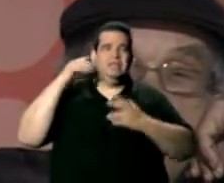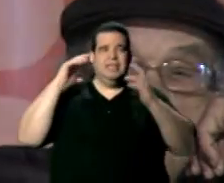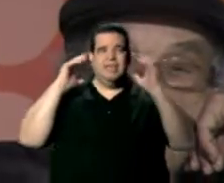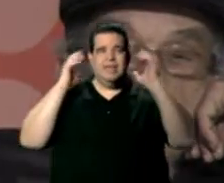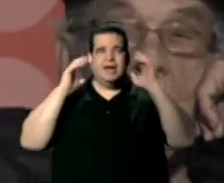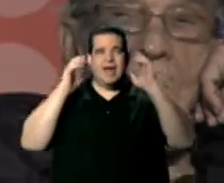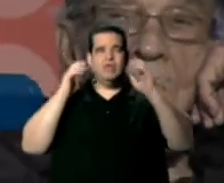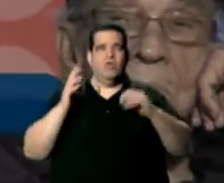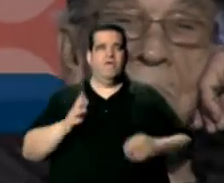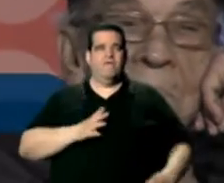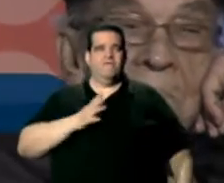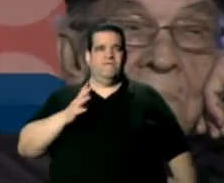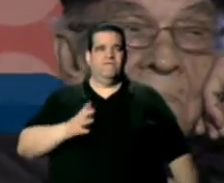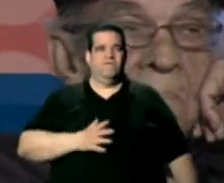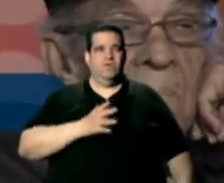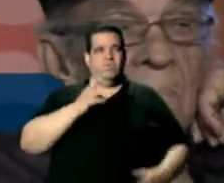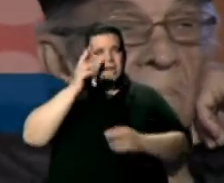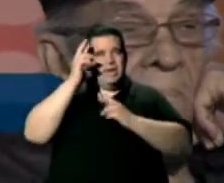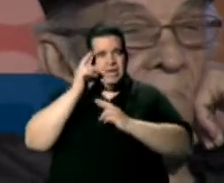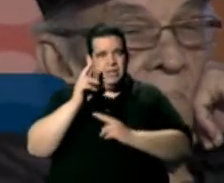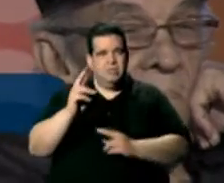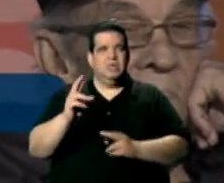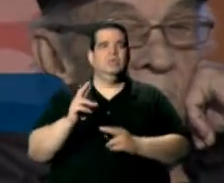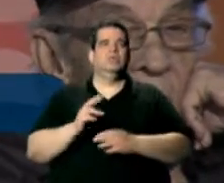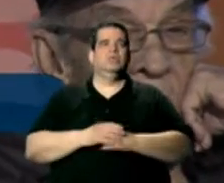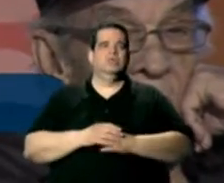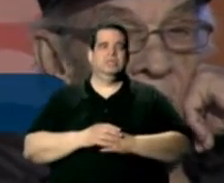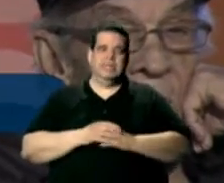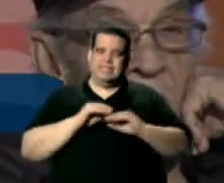de aquella radio formal, respetuosa, culta,